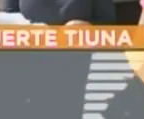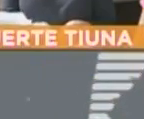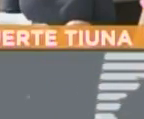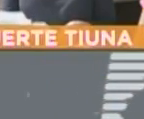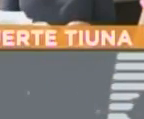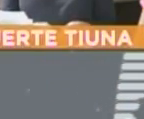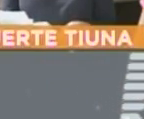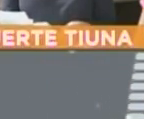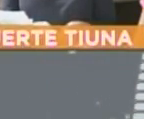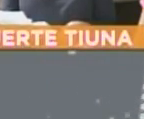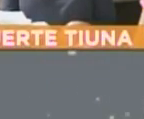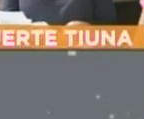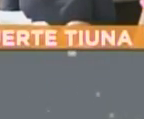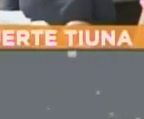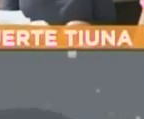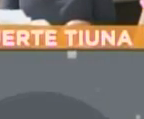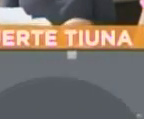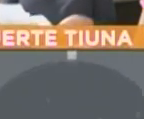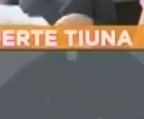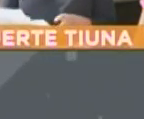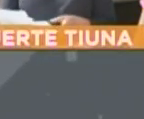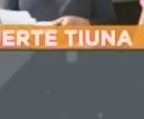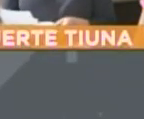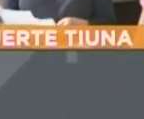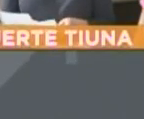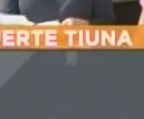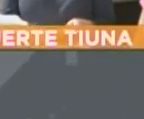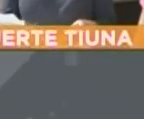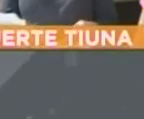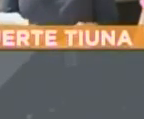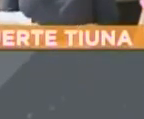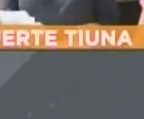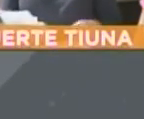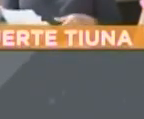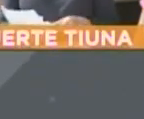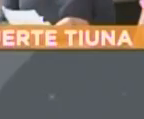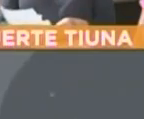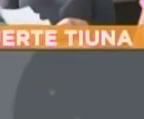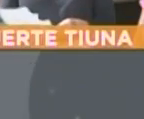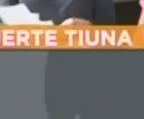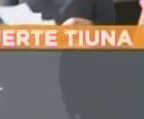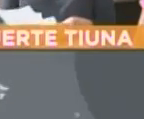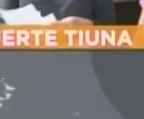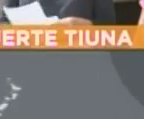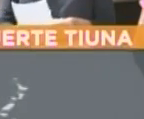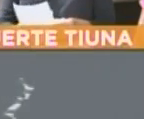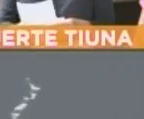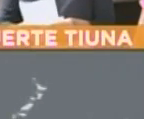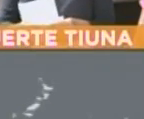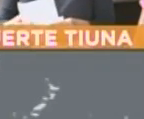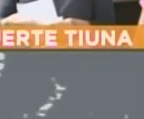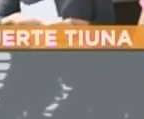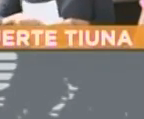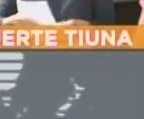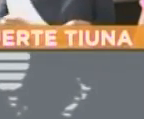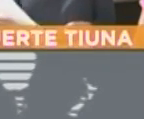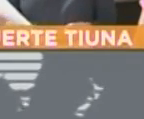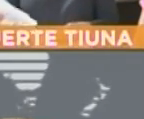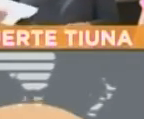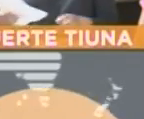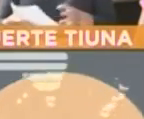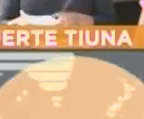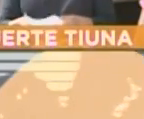seguir, es un sistema de salud, y aquí están el ejército de batas